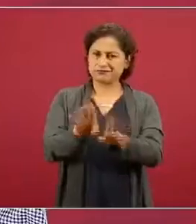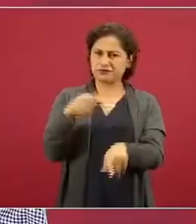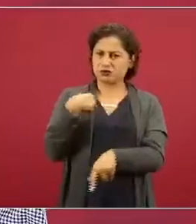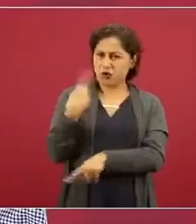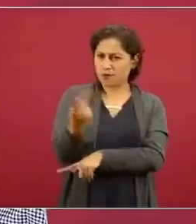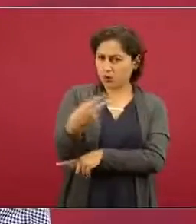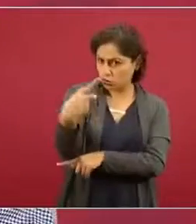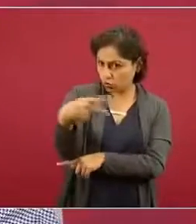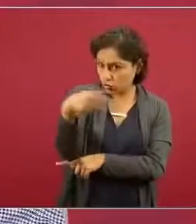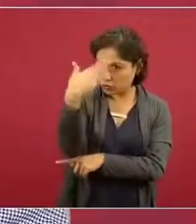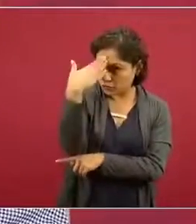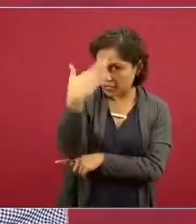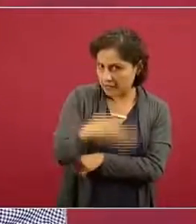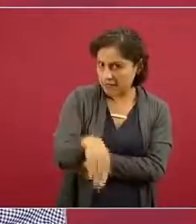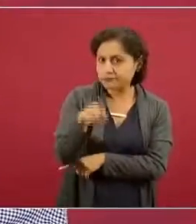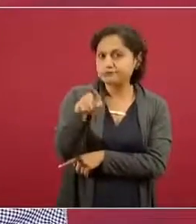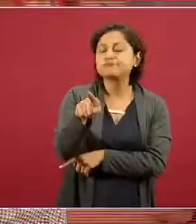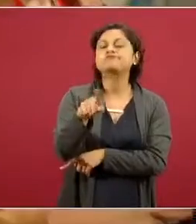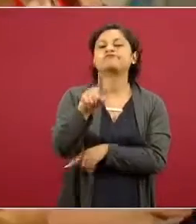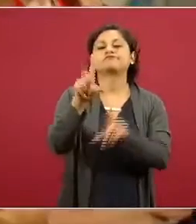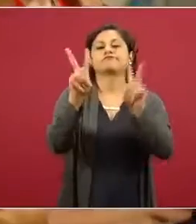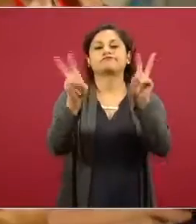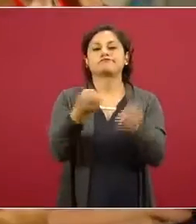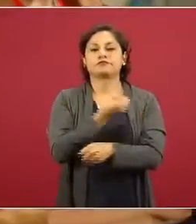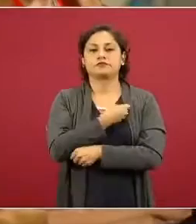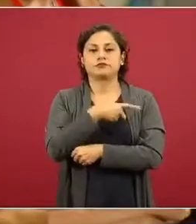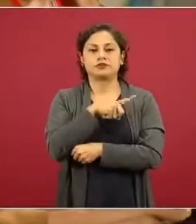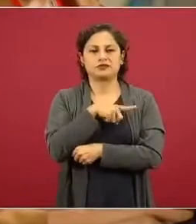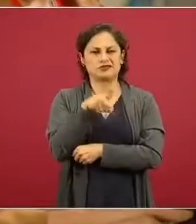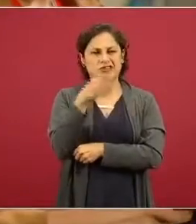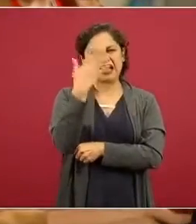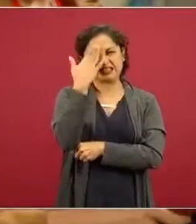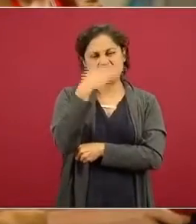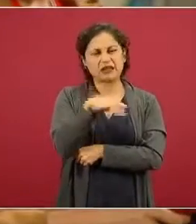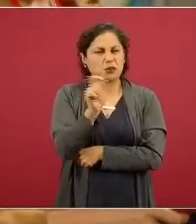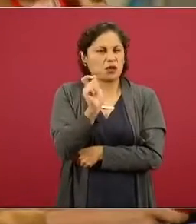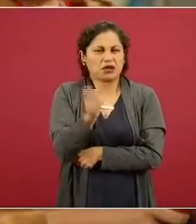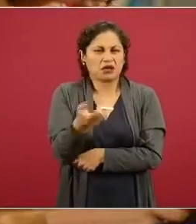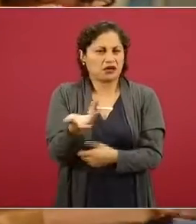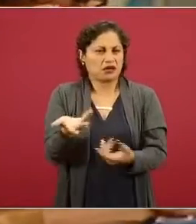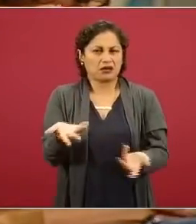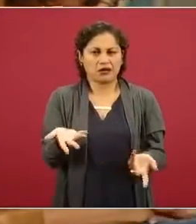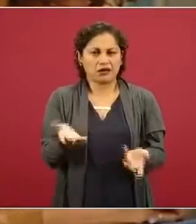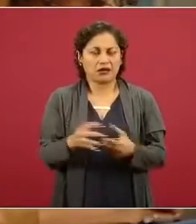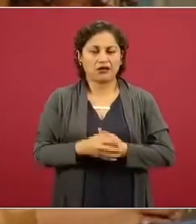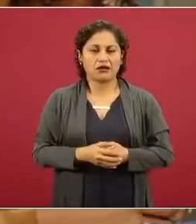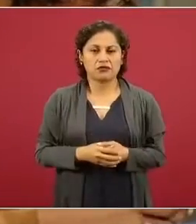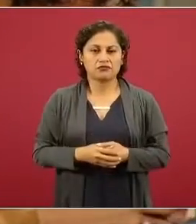expertos, ¿qué mensaje les da o qué podrían